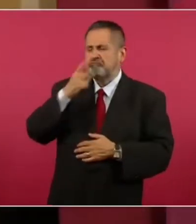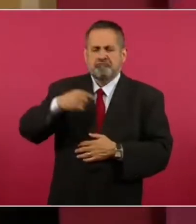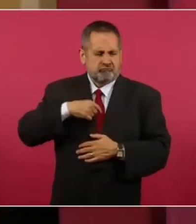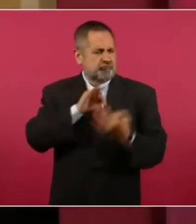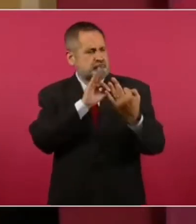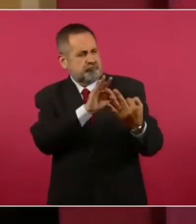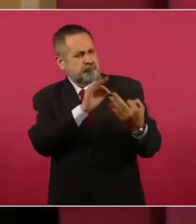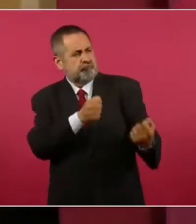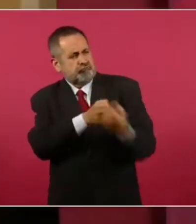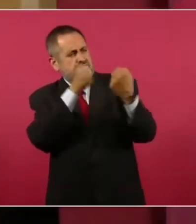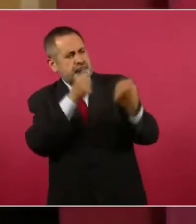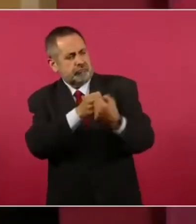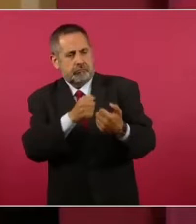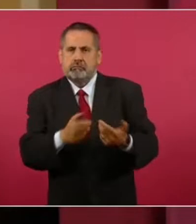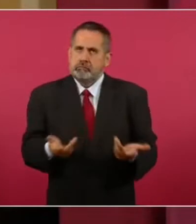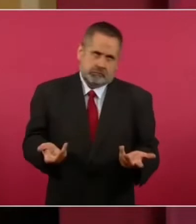claro,